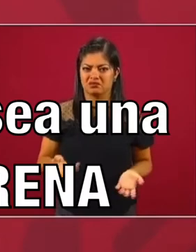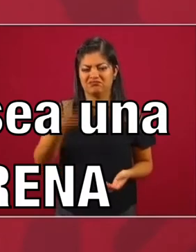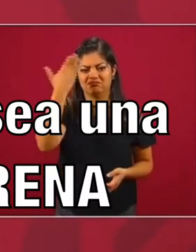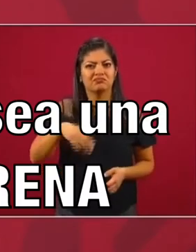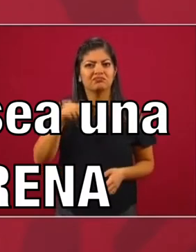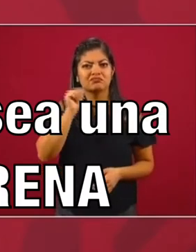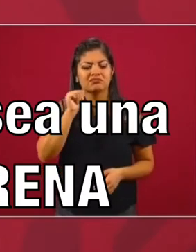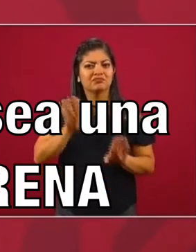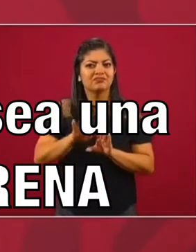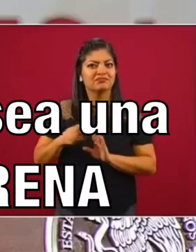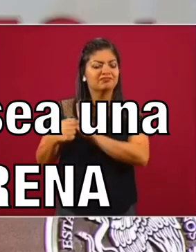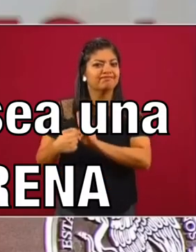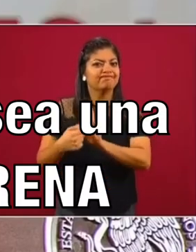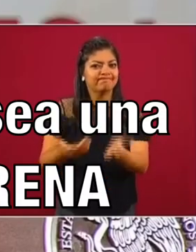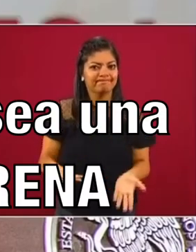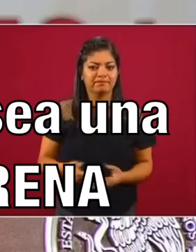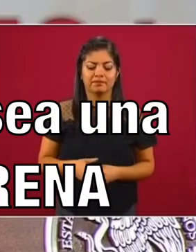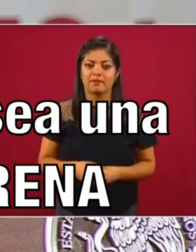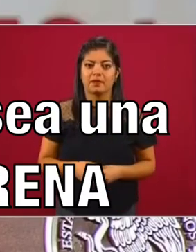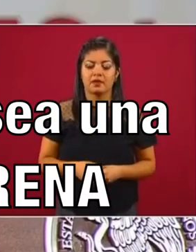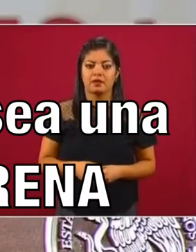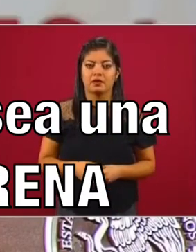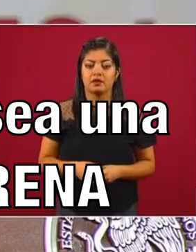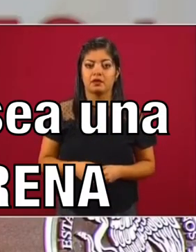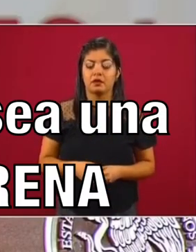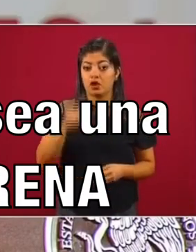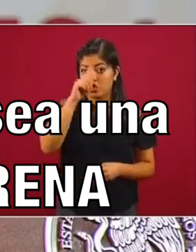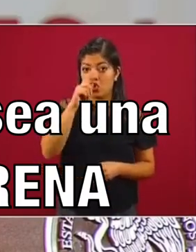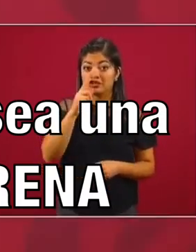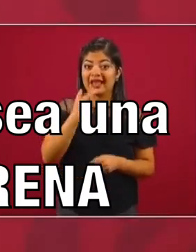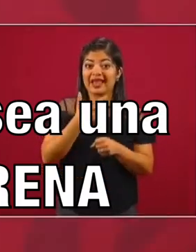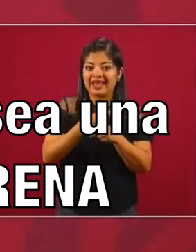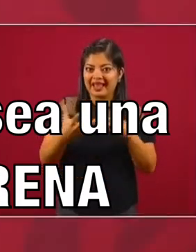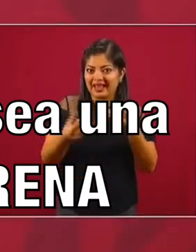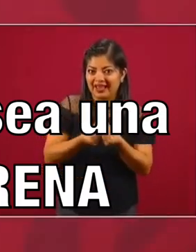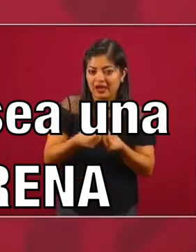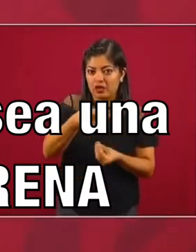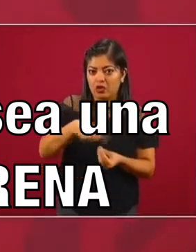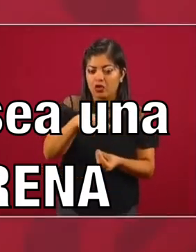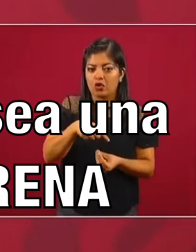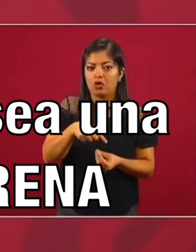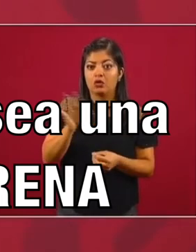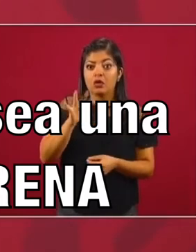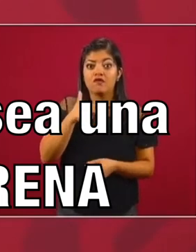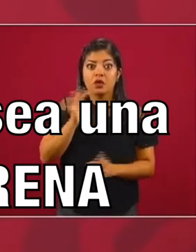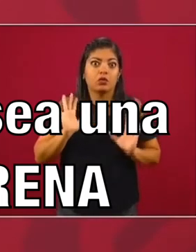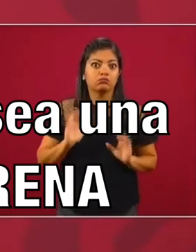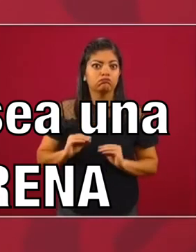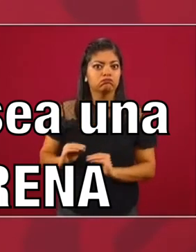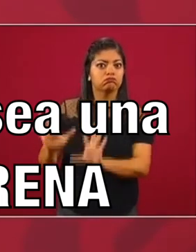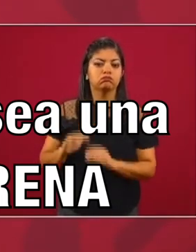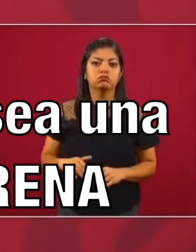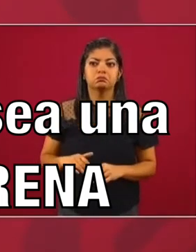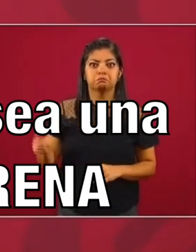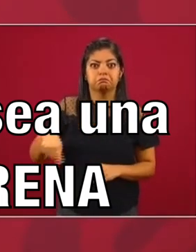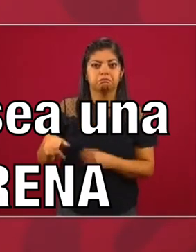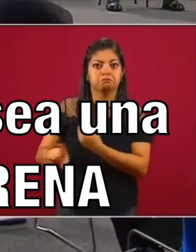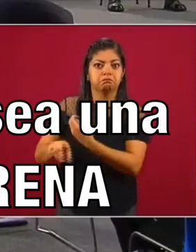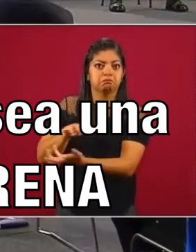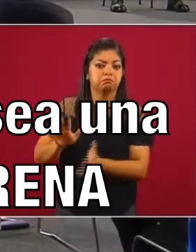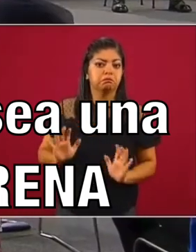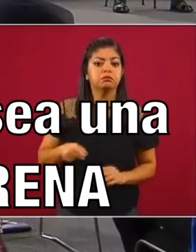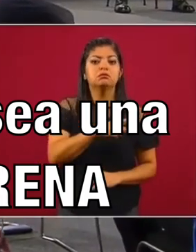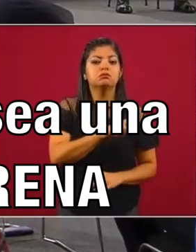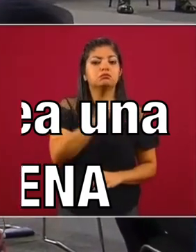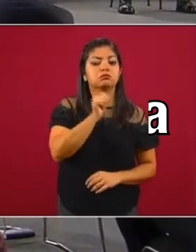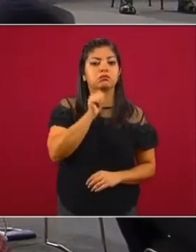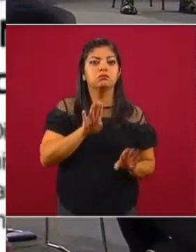resultados. Los consejeros no actuaban para evitar fraudes, los permitían, lo menos que se puede decir es que